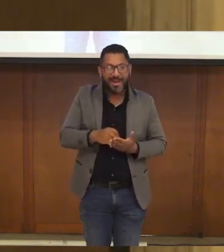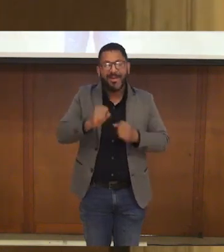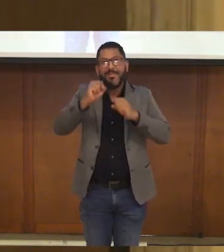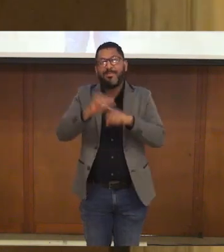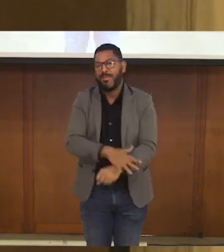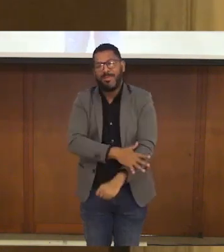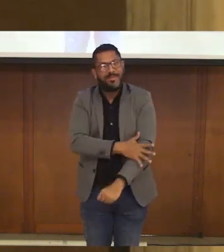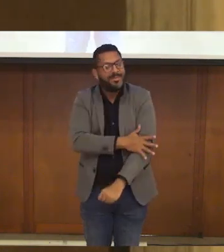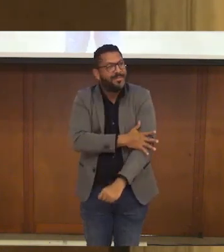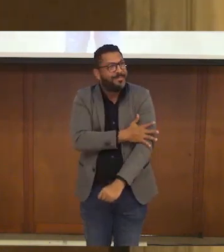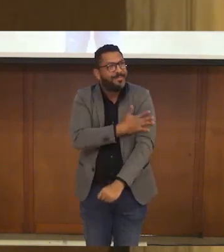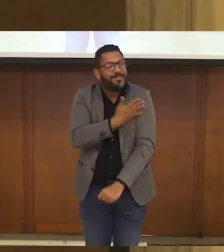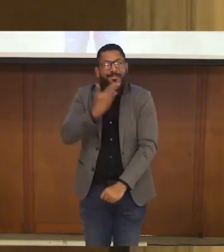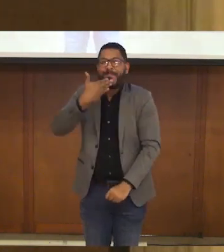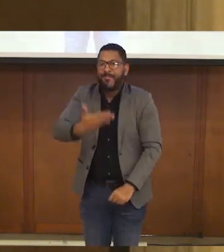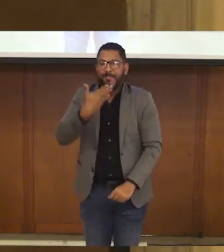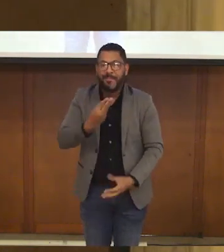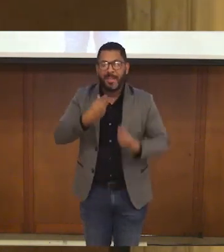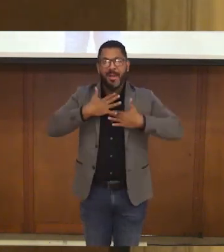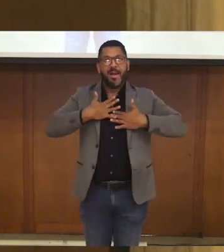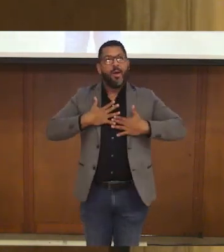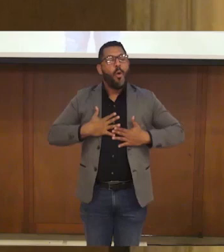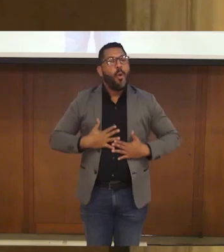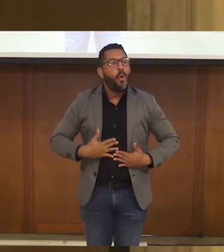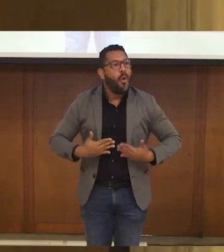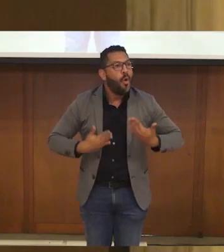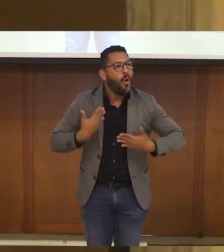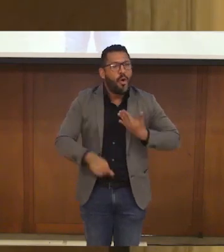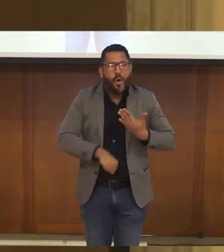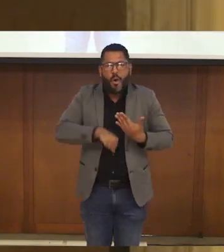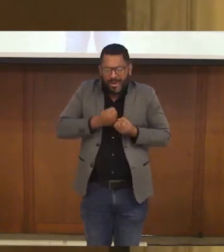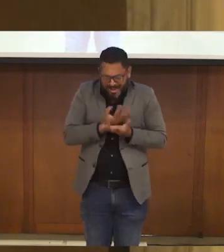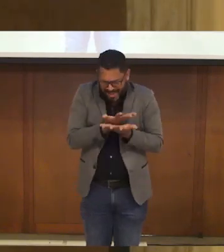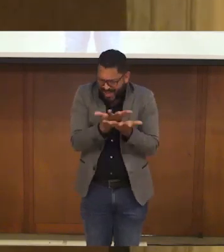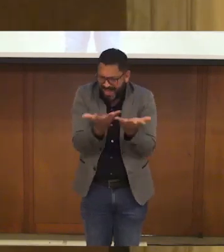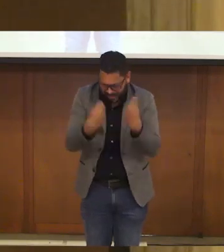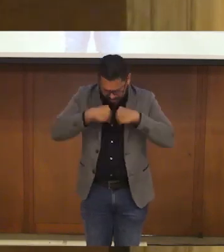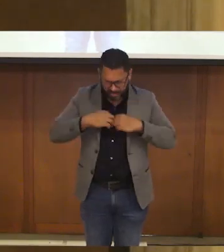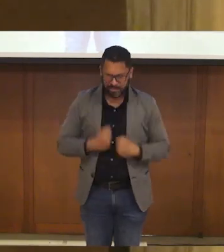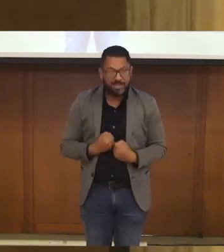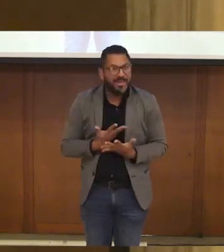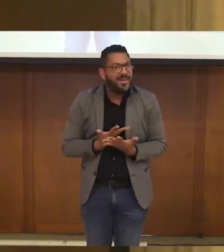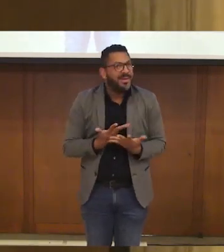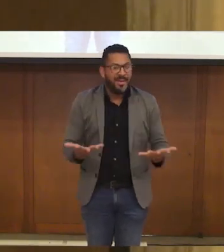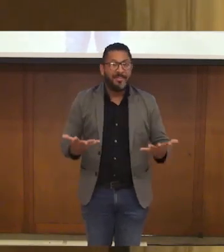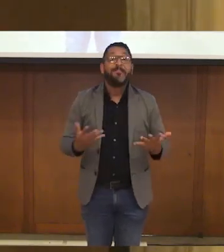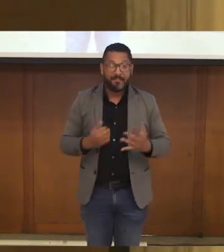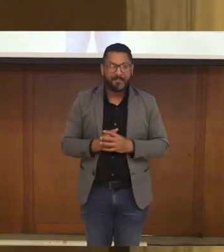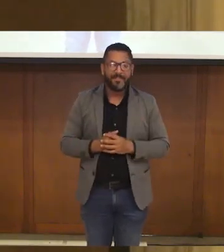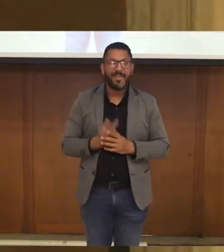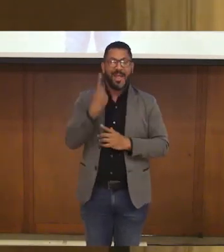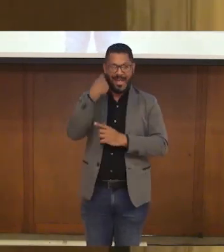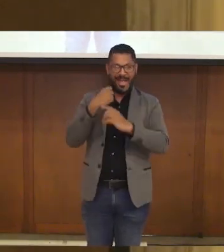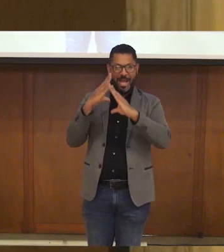inmensamente gratificante y es un motivo de satisfacción, de felicidad, de orgullo. Son muchas cosas las que se unen.